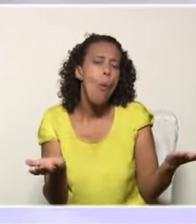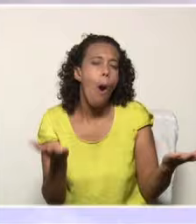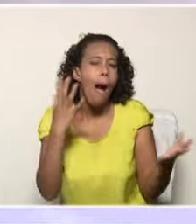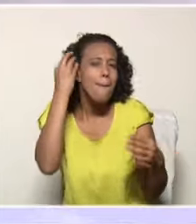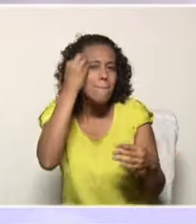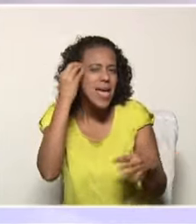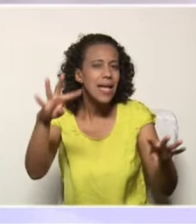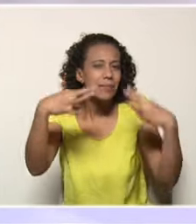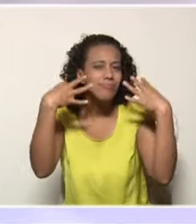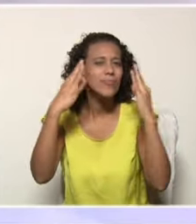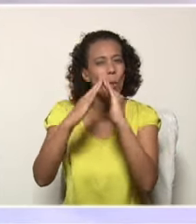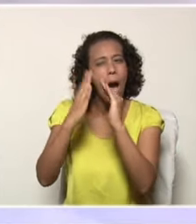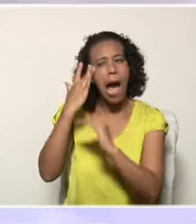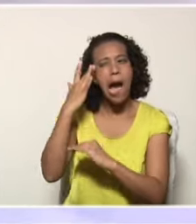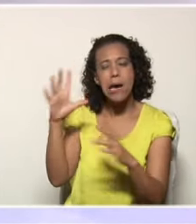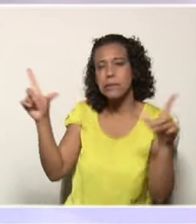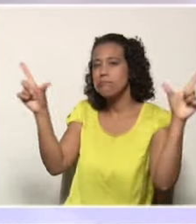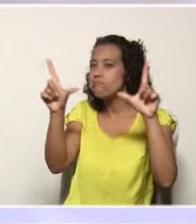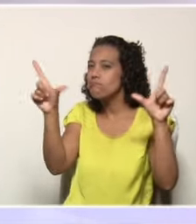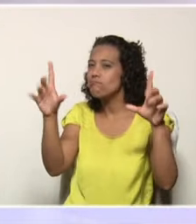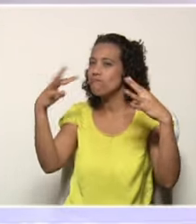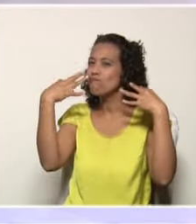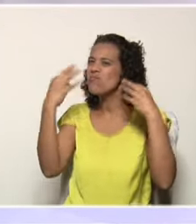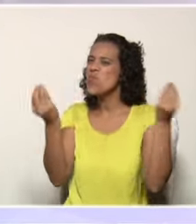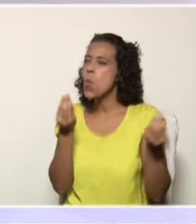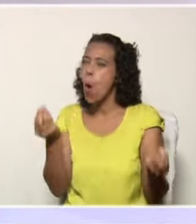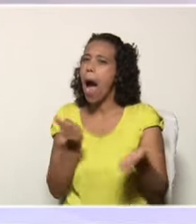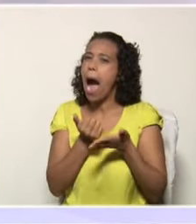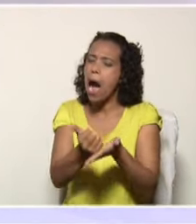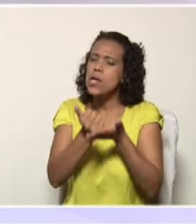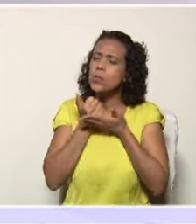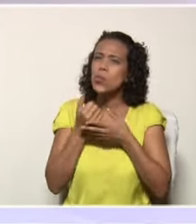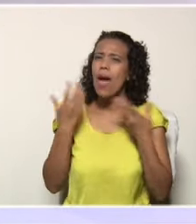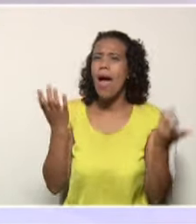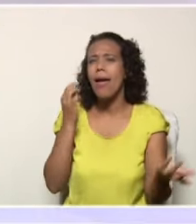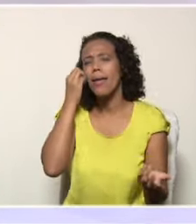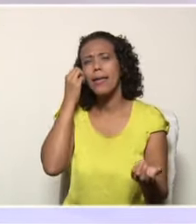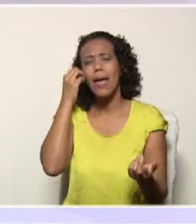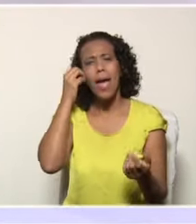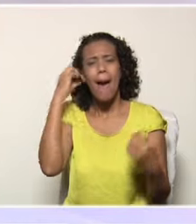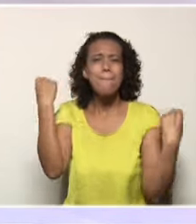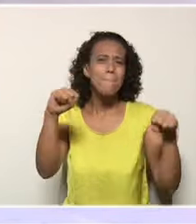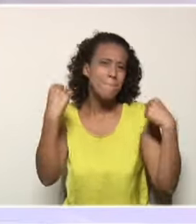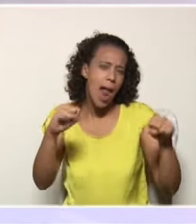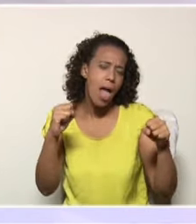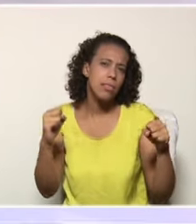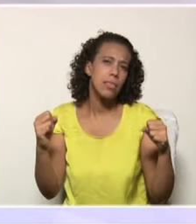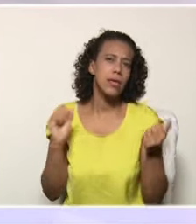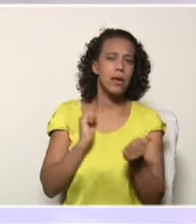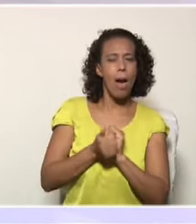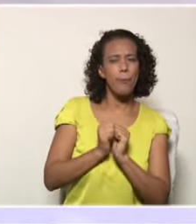casa que están allá sentados viendo la televisión. ¿Qué beneficios me puede traer la práctica del ejercicio